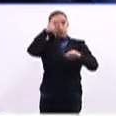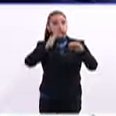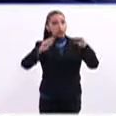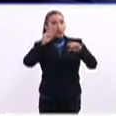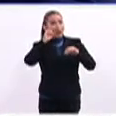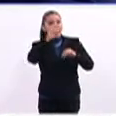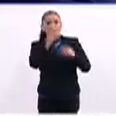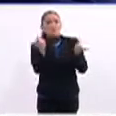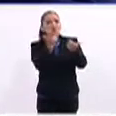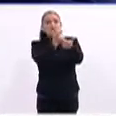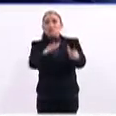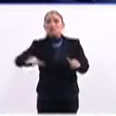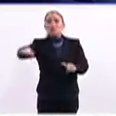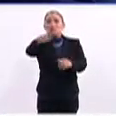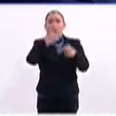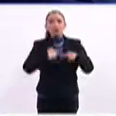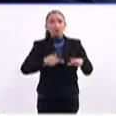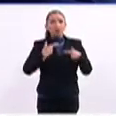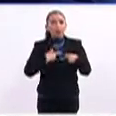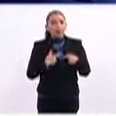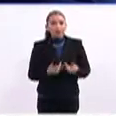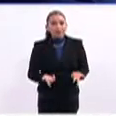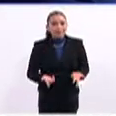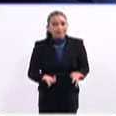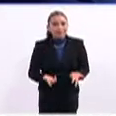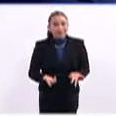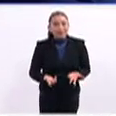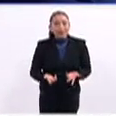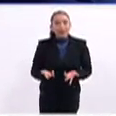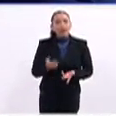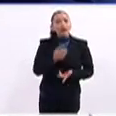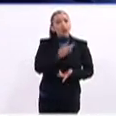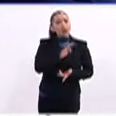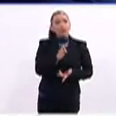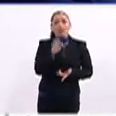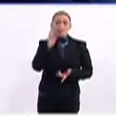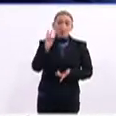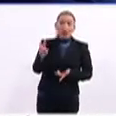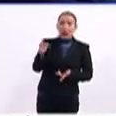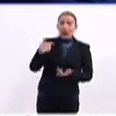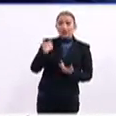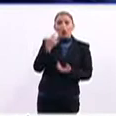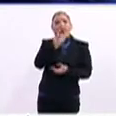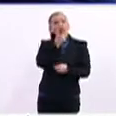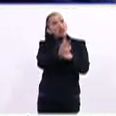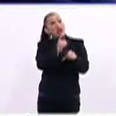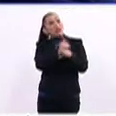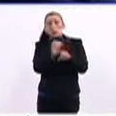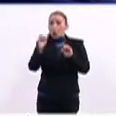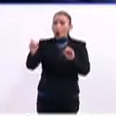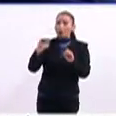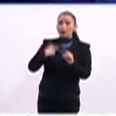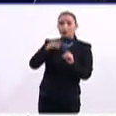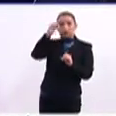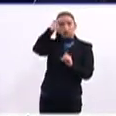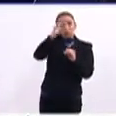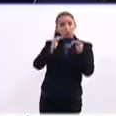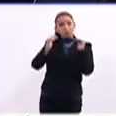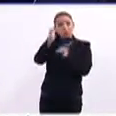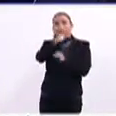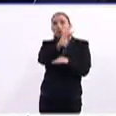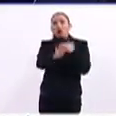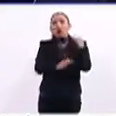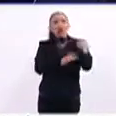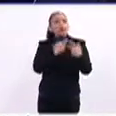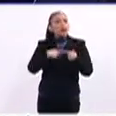para acceder a ellas. Se lo puede disfrutar desde el taxista hasta el estadista, abarca toda